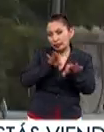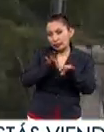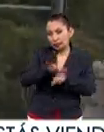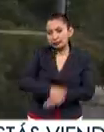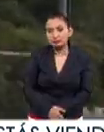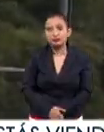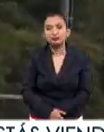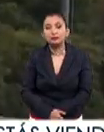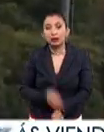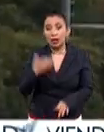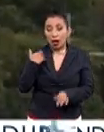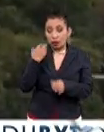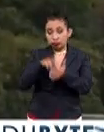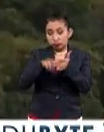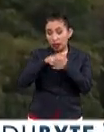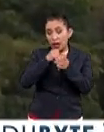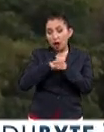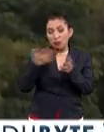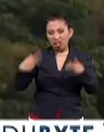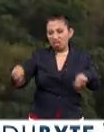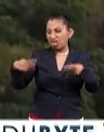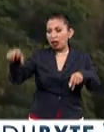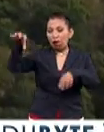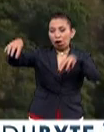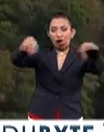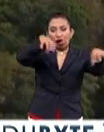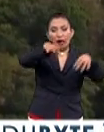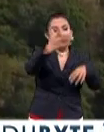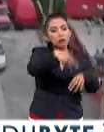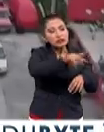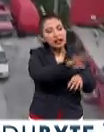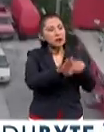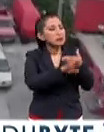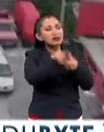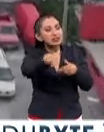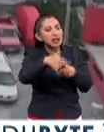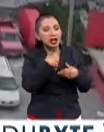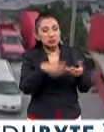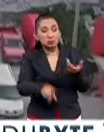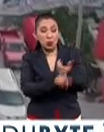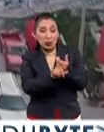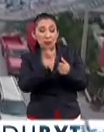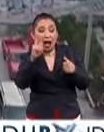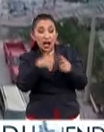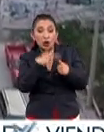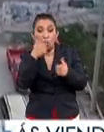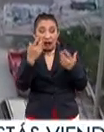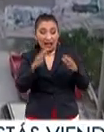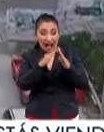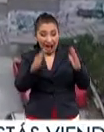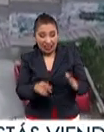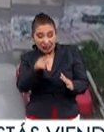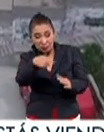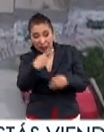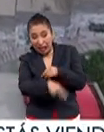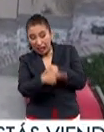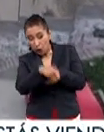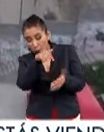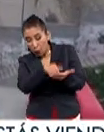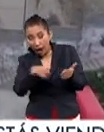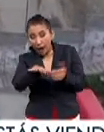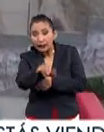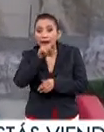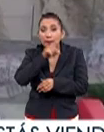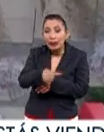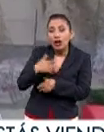fundamental. La actualización de informalidad, que se refiere a buscar la prevención de desastres en asentamientos informales y la implementación